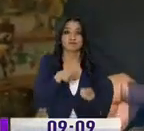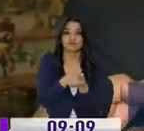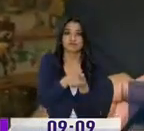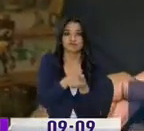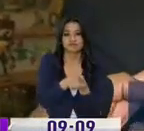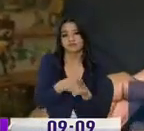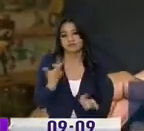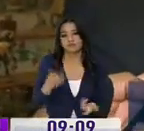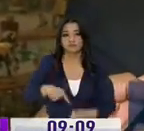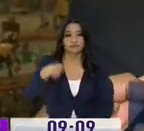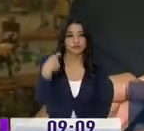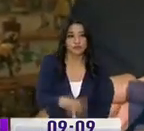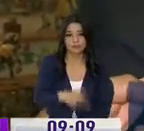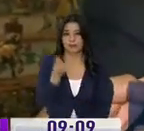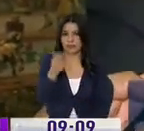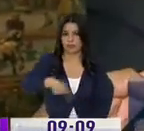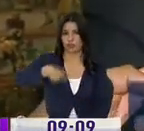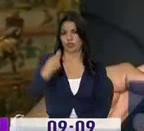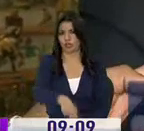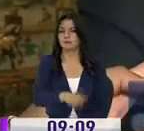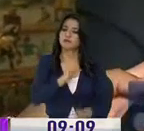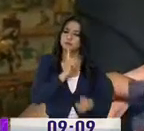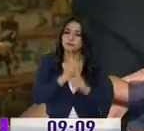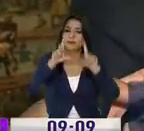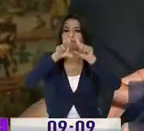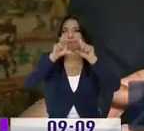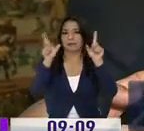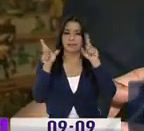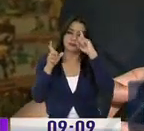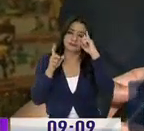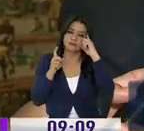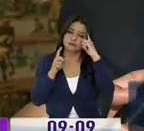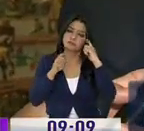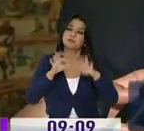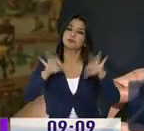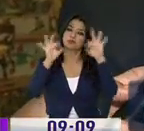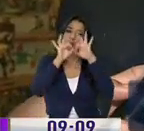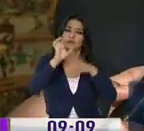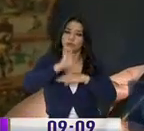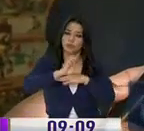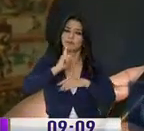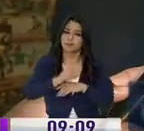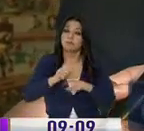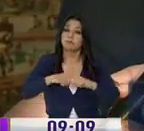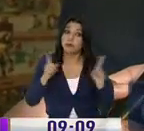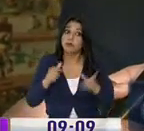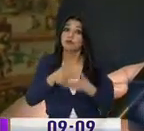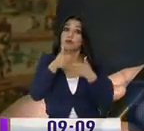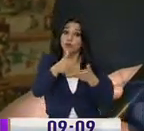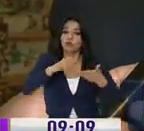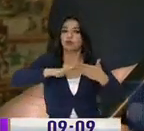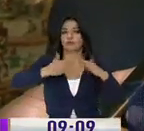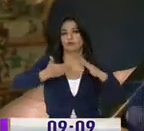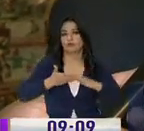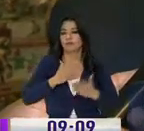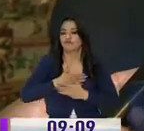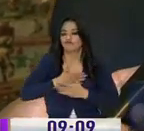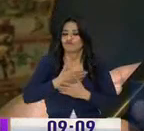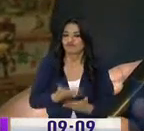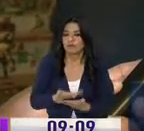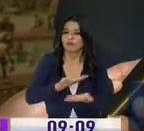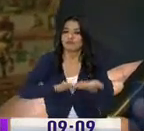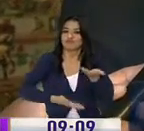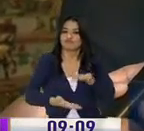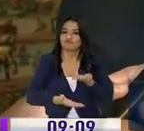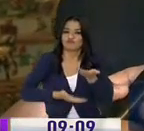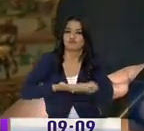que una contribución de tipo monetario, porque al final somos una empresa importante del Ecuador, es tratar de devolver a la comunidad parte de lo que nos da. Y